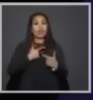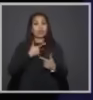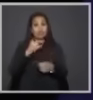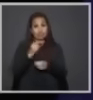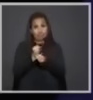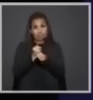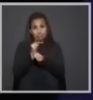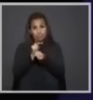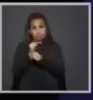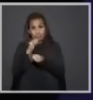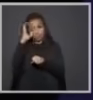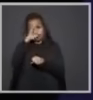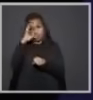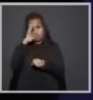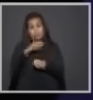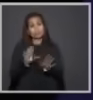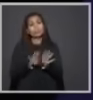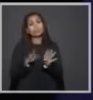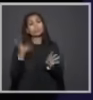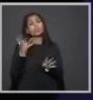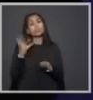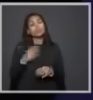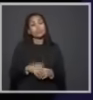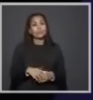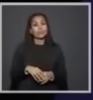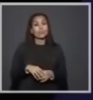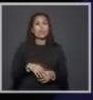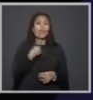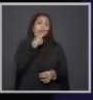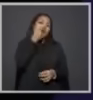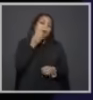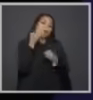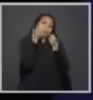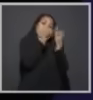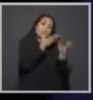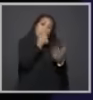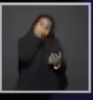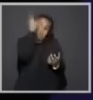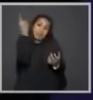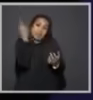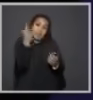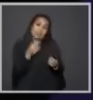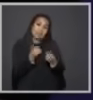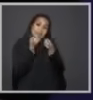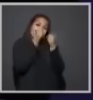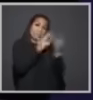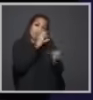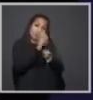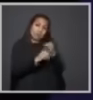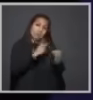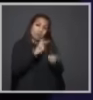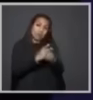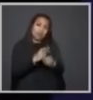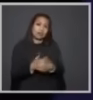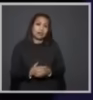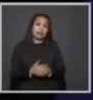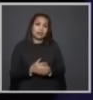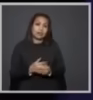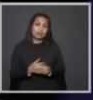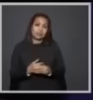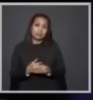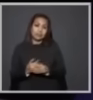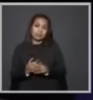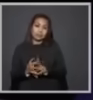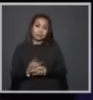a científicos para que puedan desarrollarse en el país, que